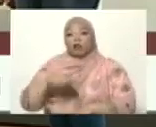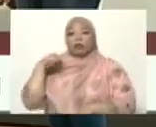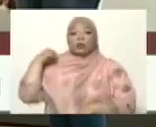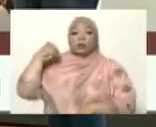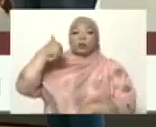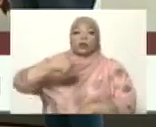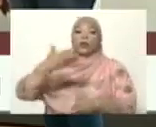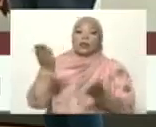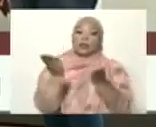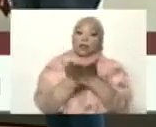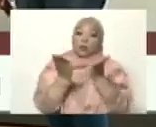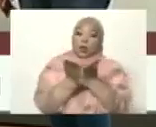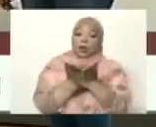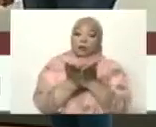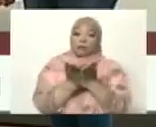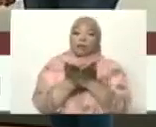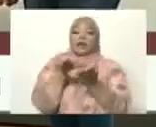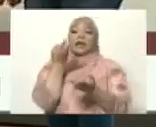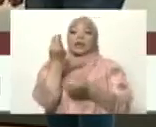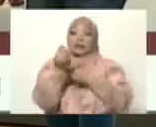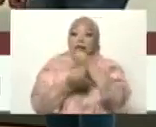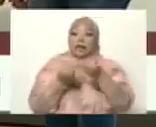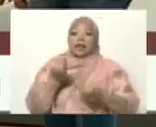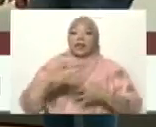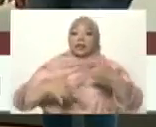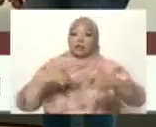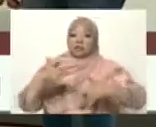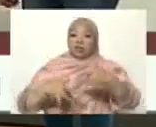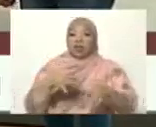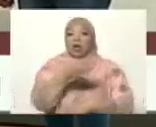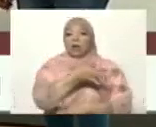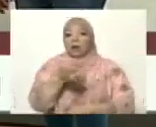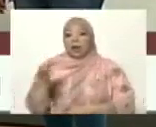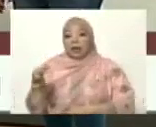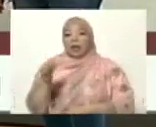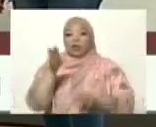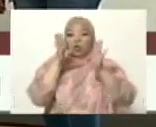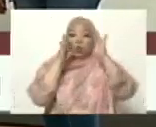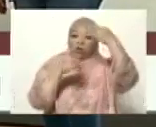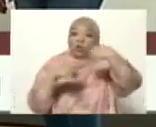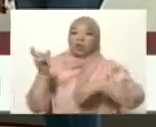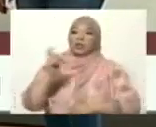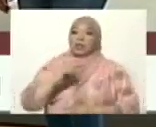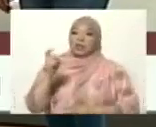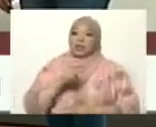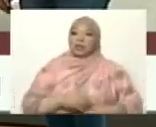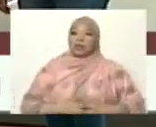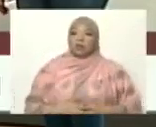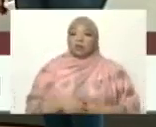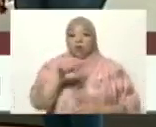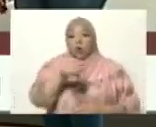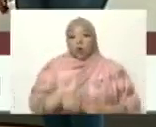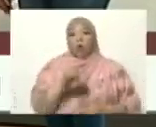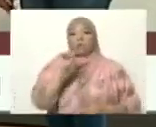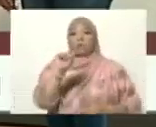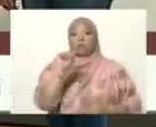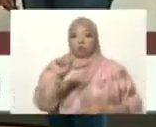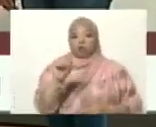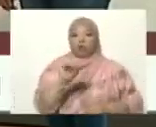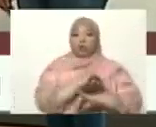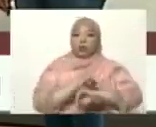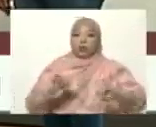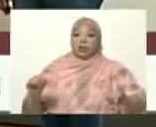que los trabajos se hagan correctamente, que la intervención se haga donde debe ser. Y bueno, como dije, en este punto y círculo